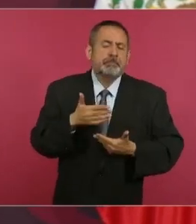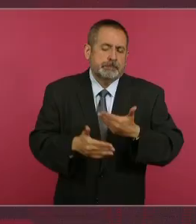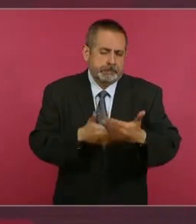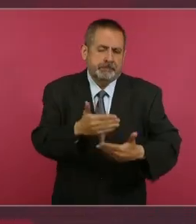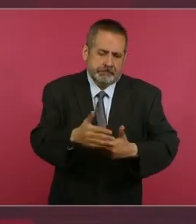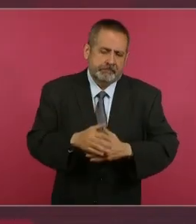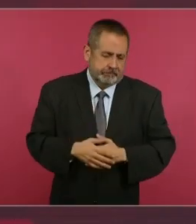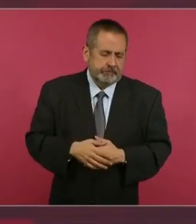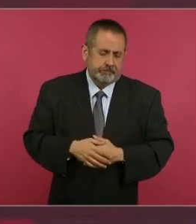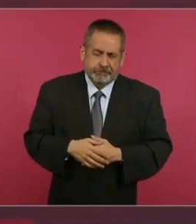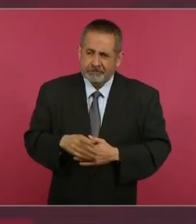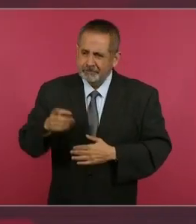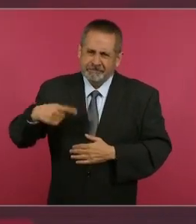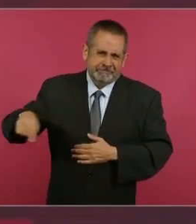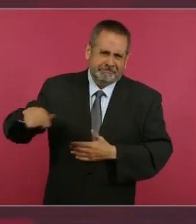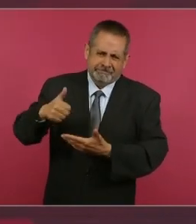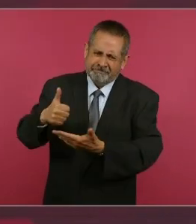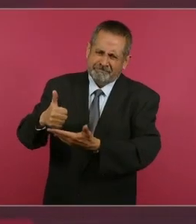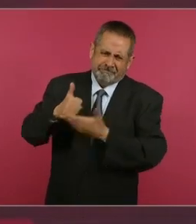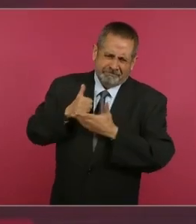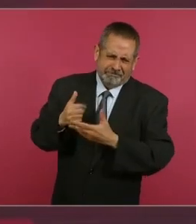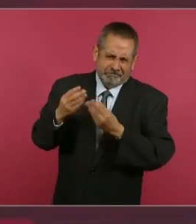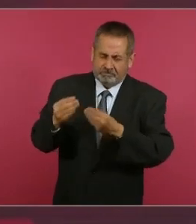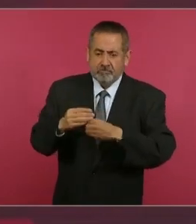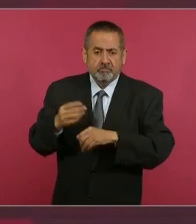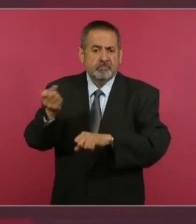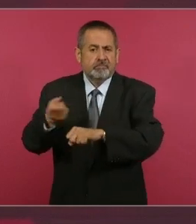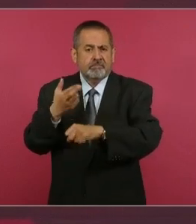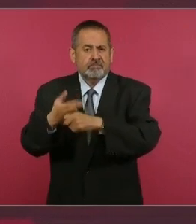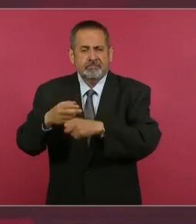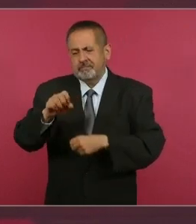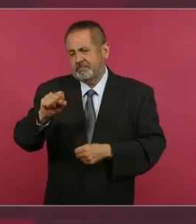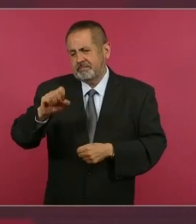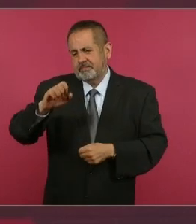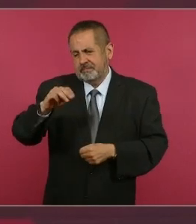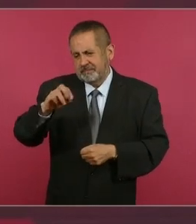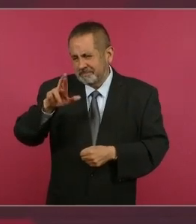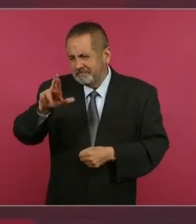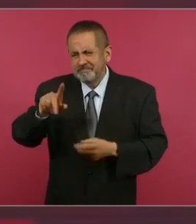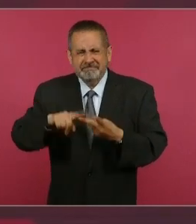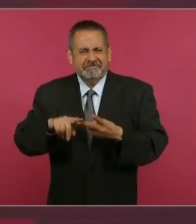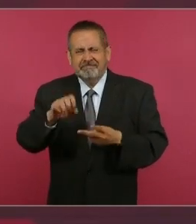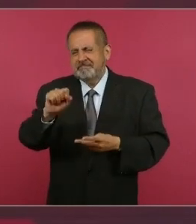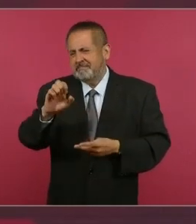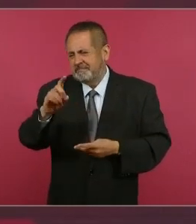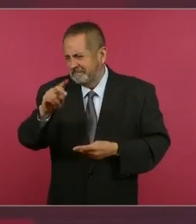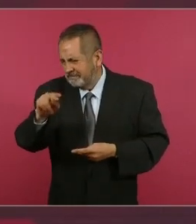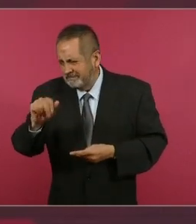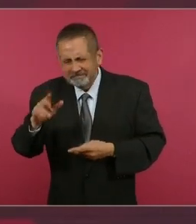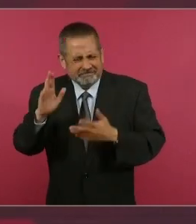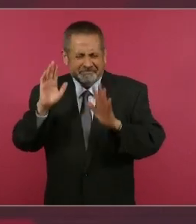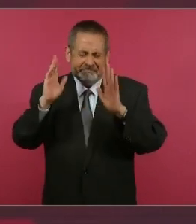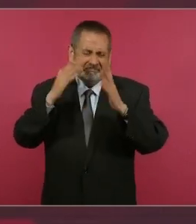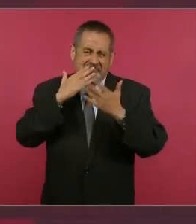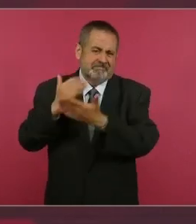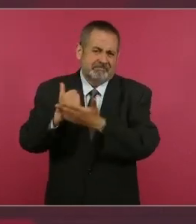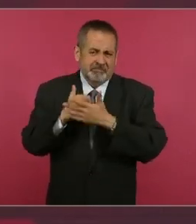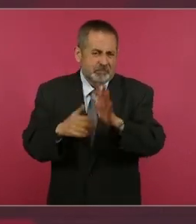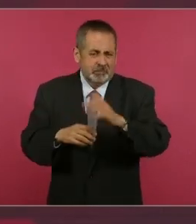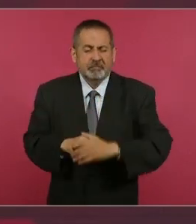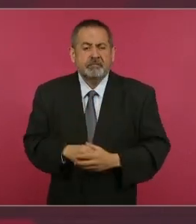Me han ayudado mucho la Secretaría de Marina, la Secretaría de la Defensa. Miren, les